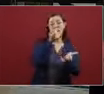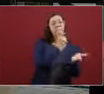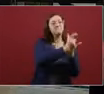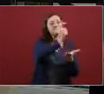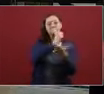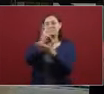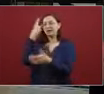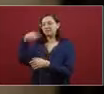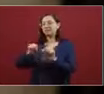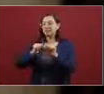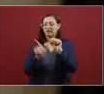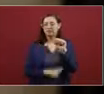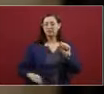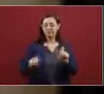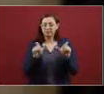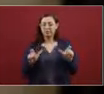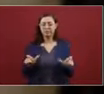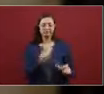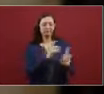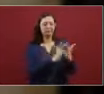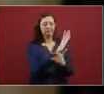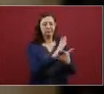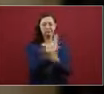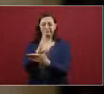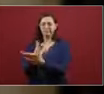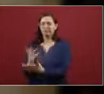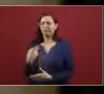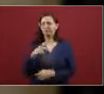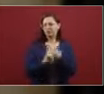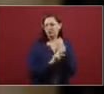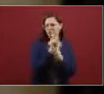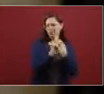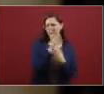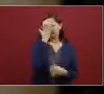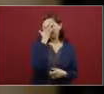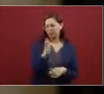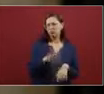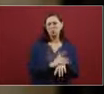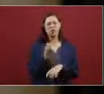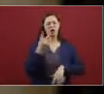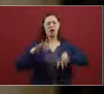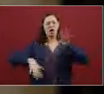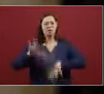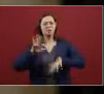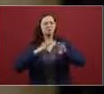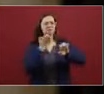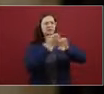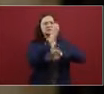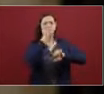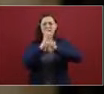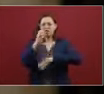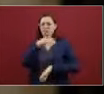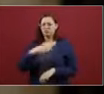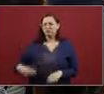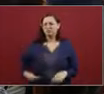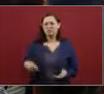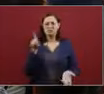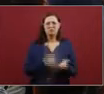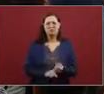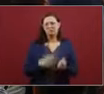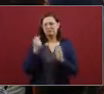estados y los municipios tienen conflictos económicos, financieros, por ineficiencia, por problemas